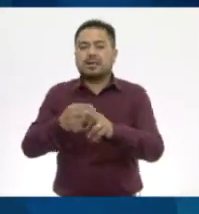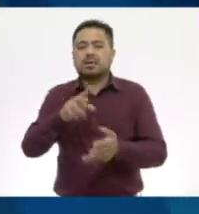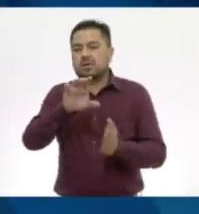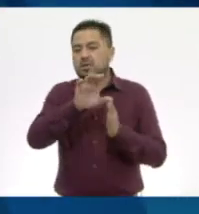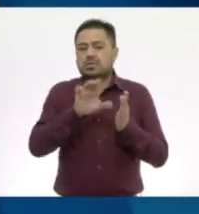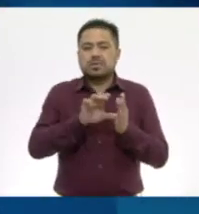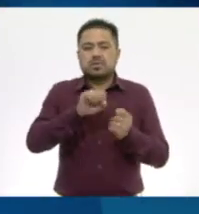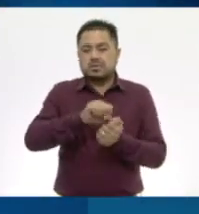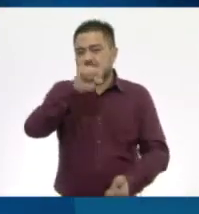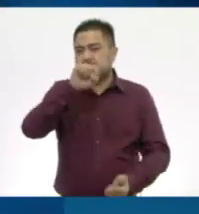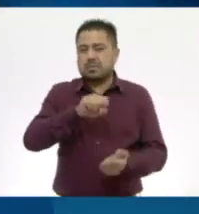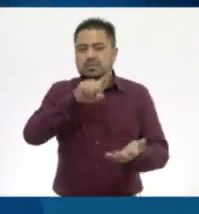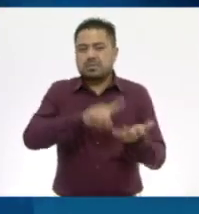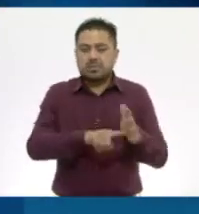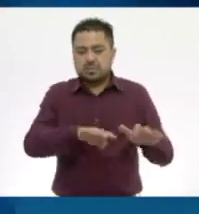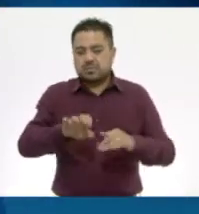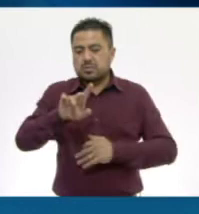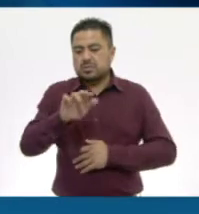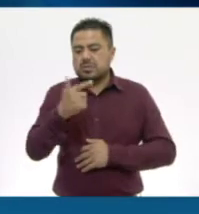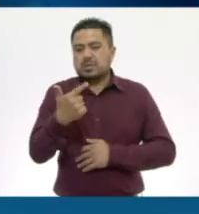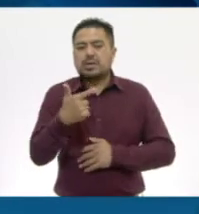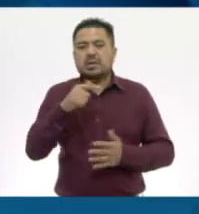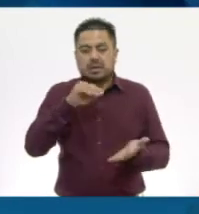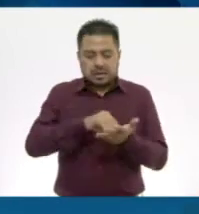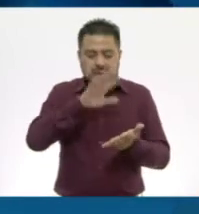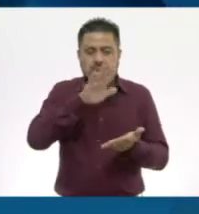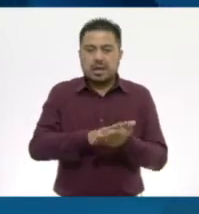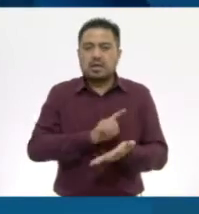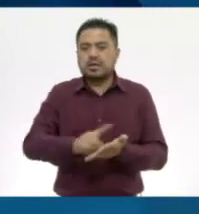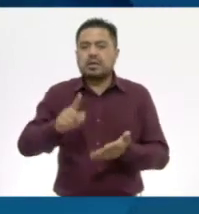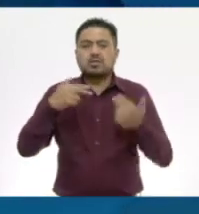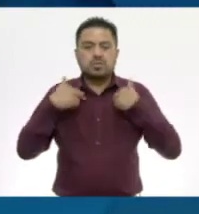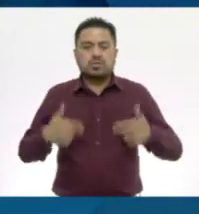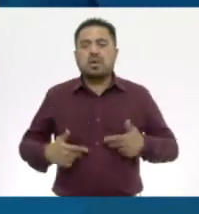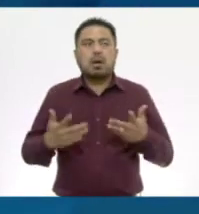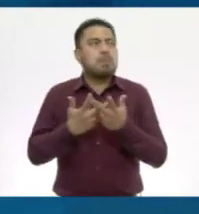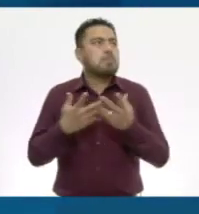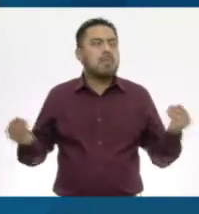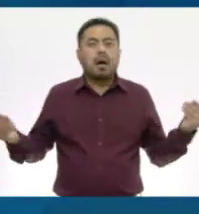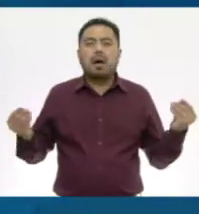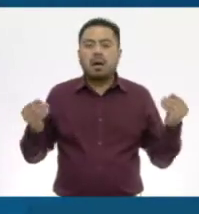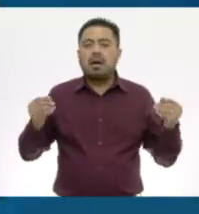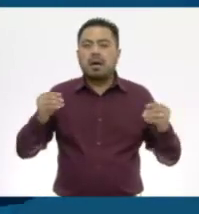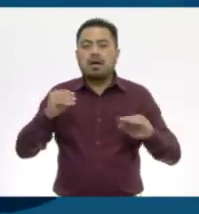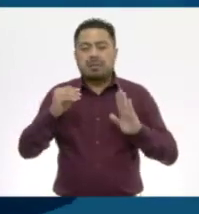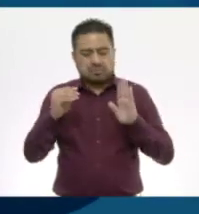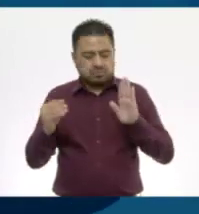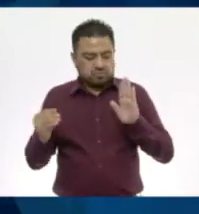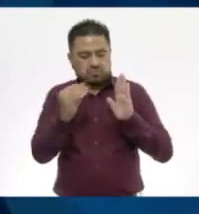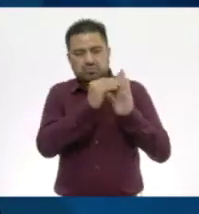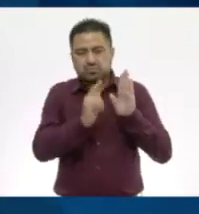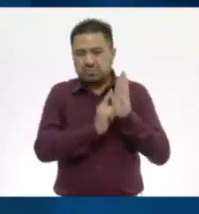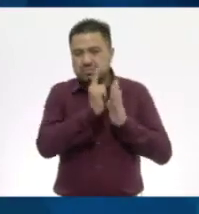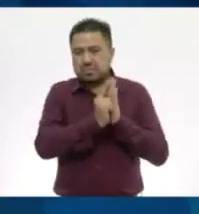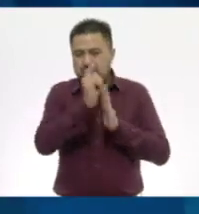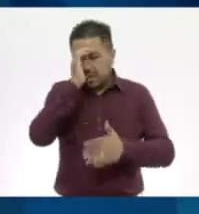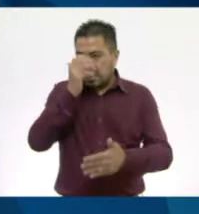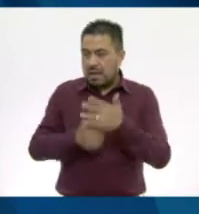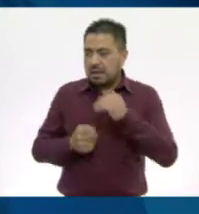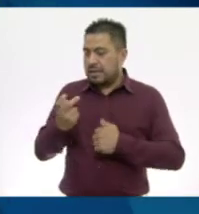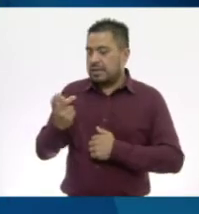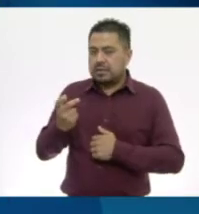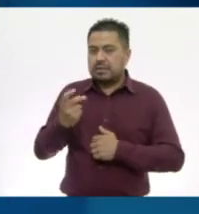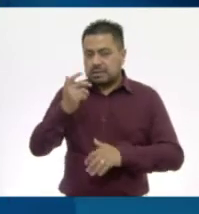de 57 cuando se establecen los derechos humanos. Ya desaparece esa cláusula de que la religión católica es